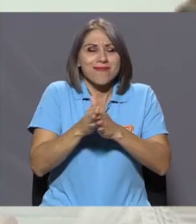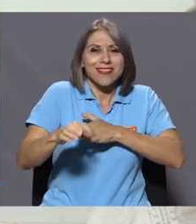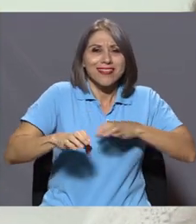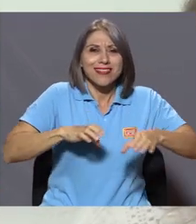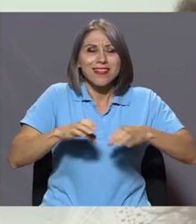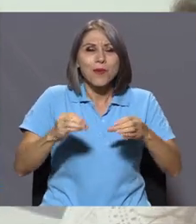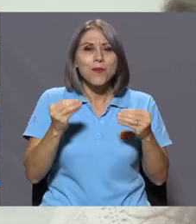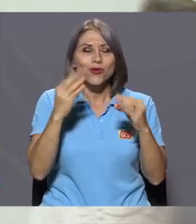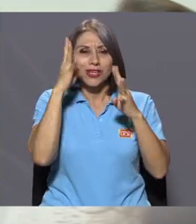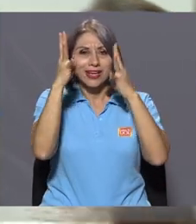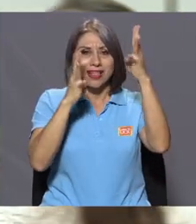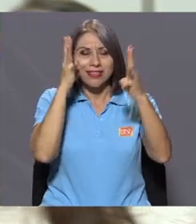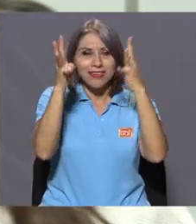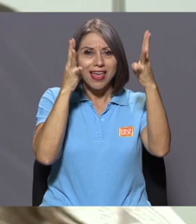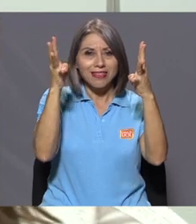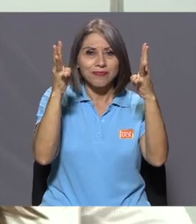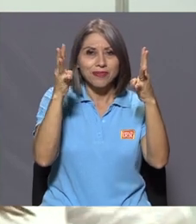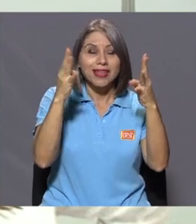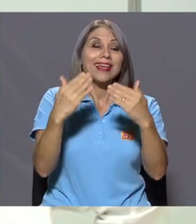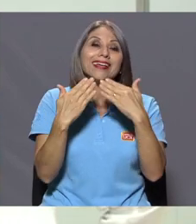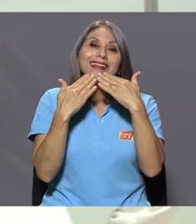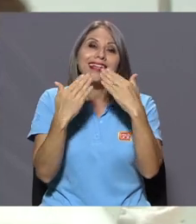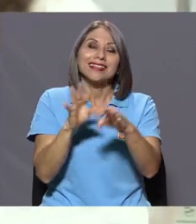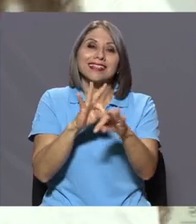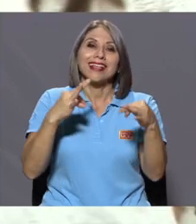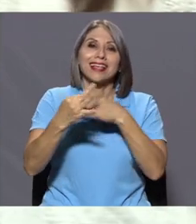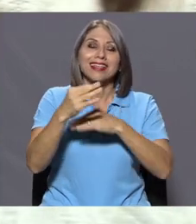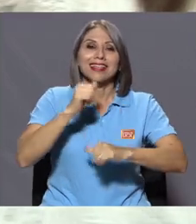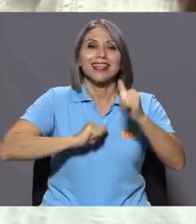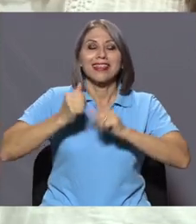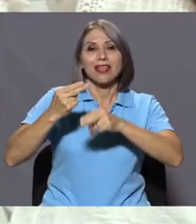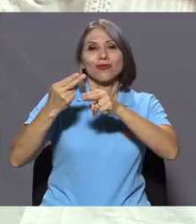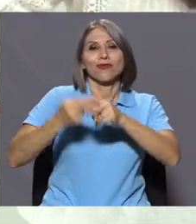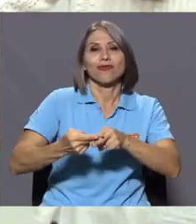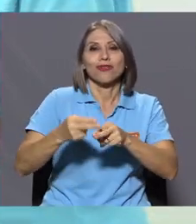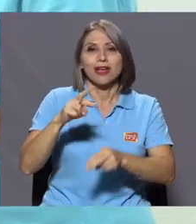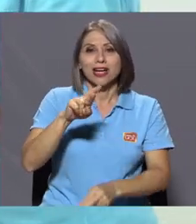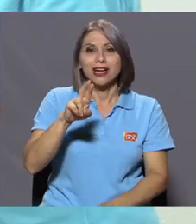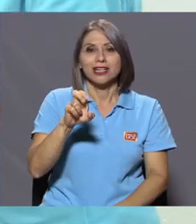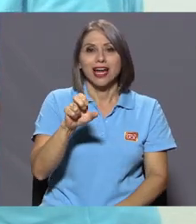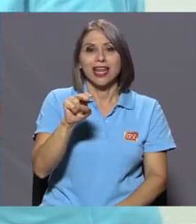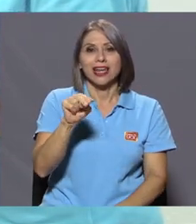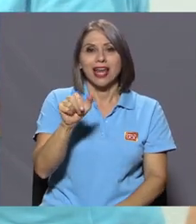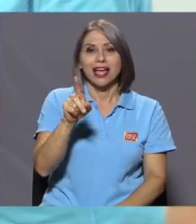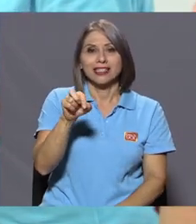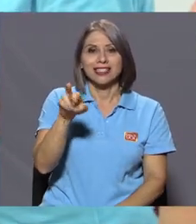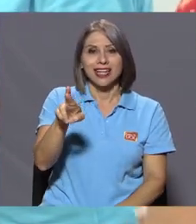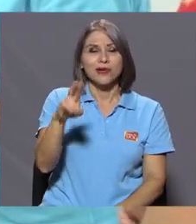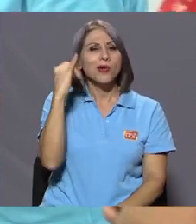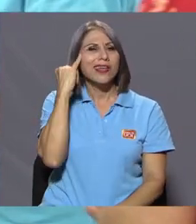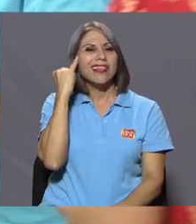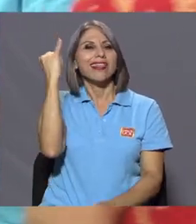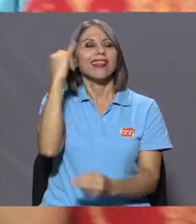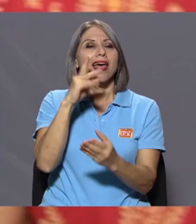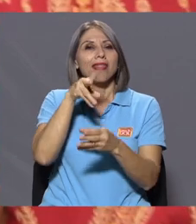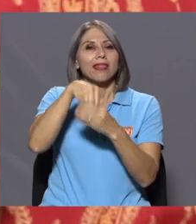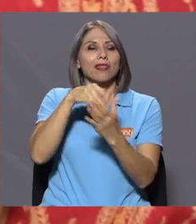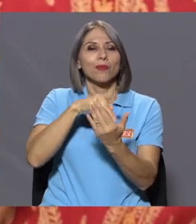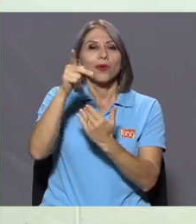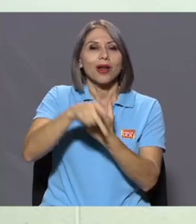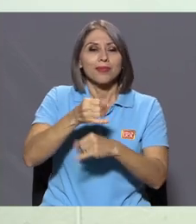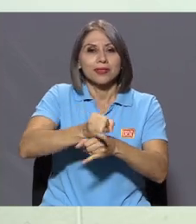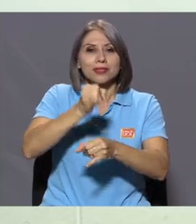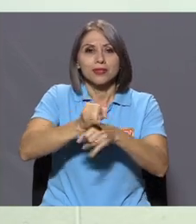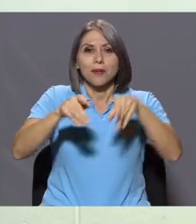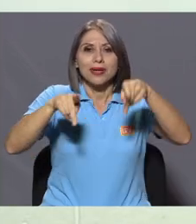y de mucha creatividad. Todo es gracias al taller de teatro llamado Renacer, una iniciativa del Programa Institucional para